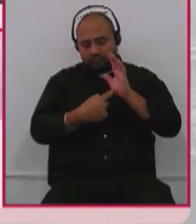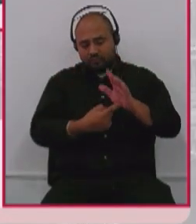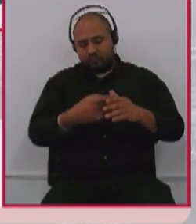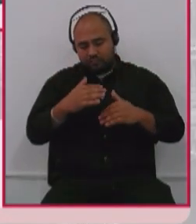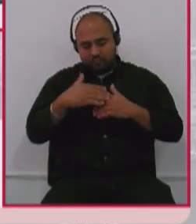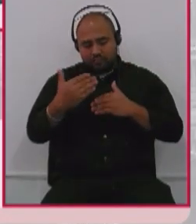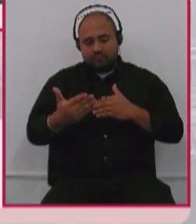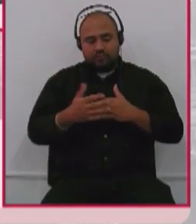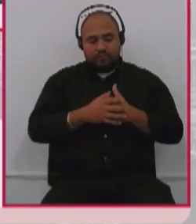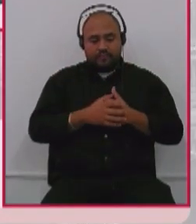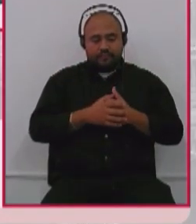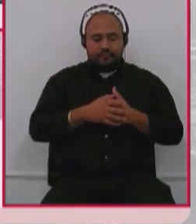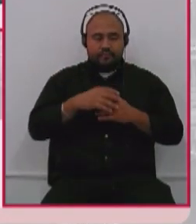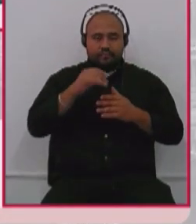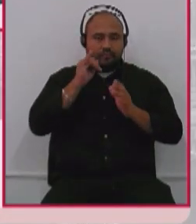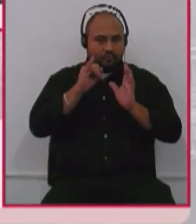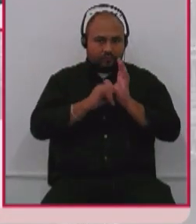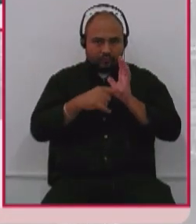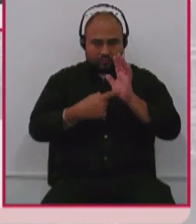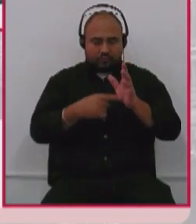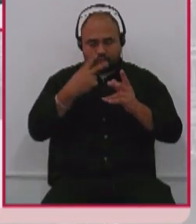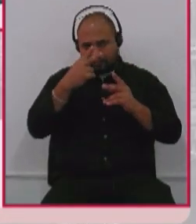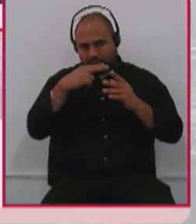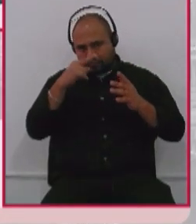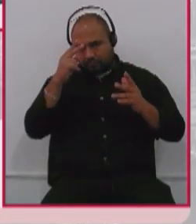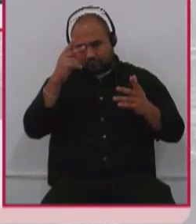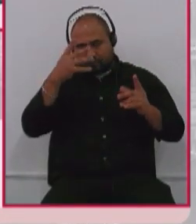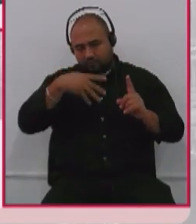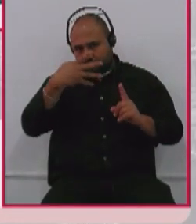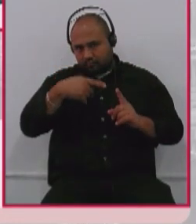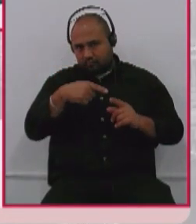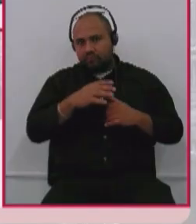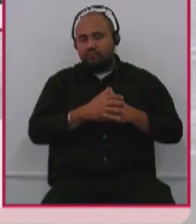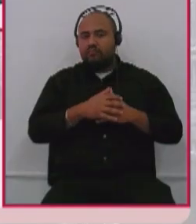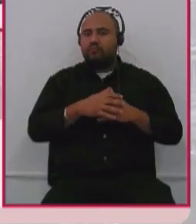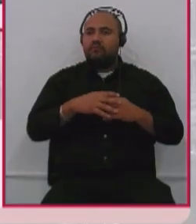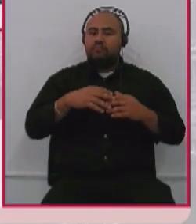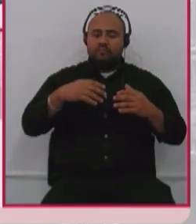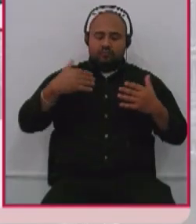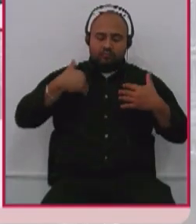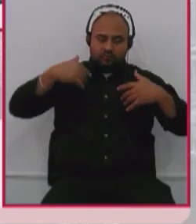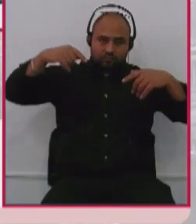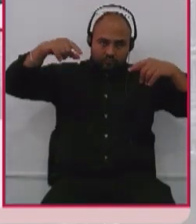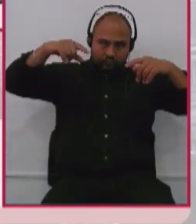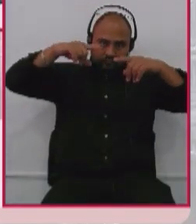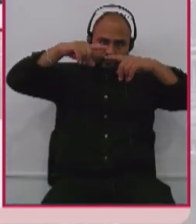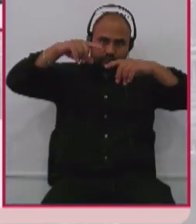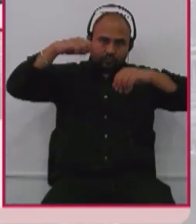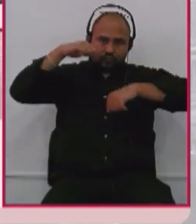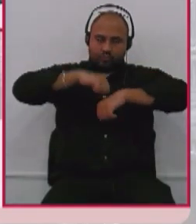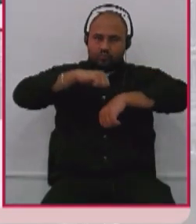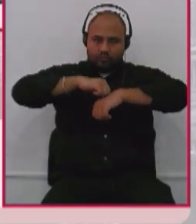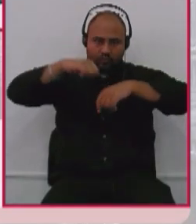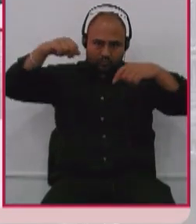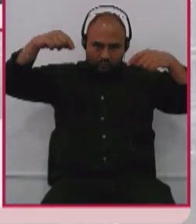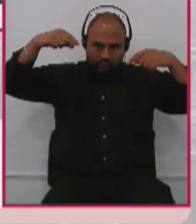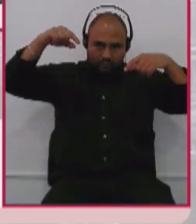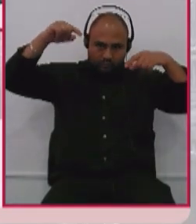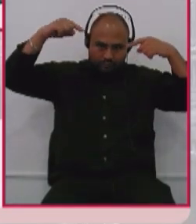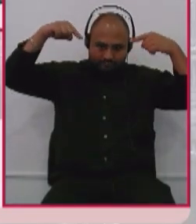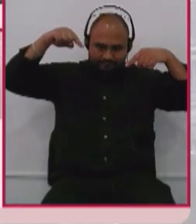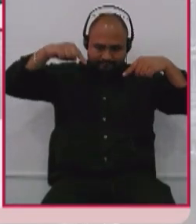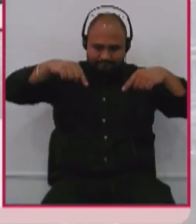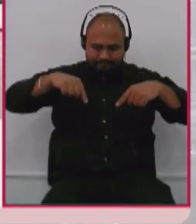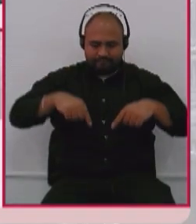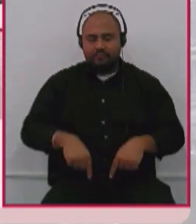cuando veamos algunos temas de optimización, y es los pozos, ¿no? Es bastante sencillo, realmente se